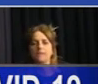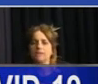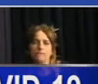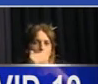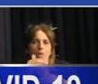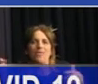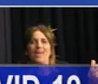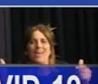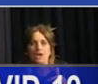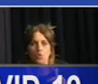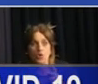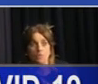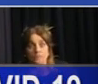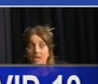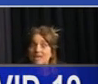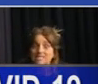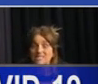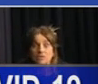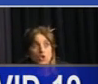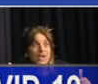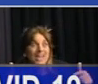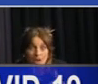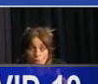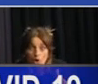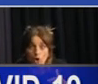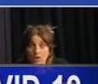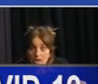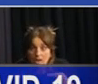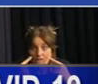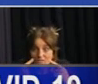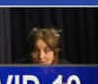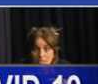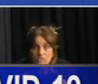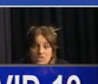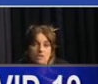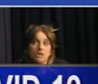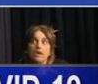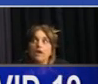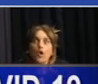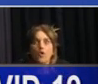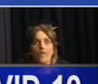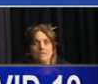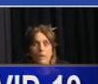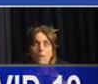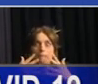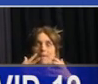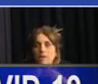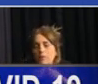cuando se esté ante notoriamente atentando contra la salud